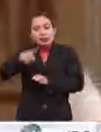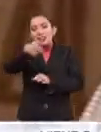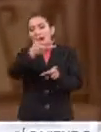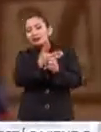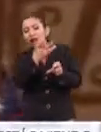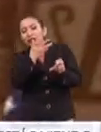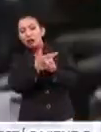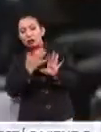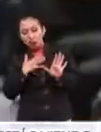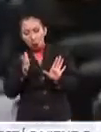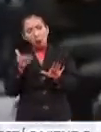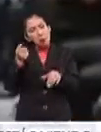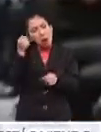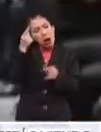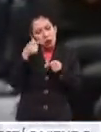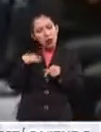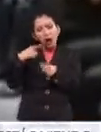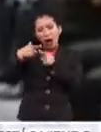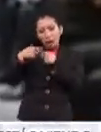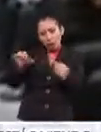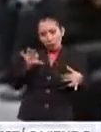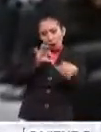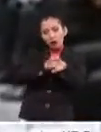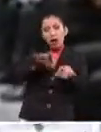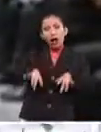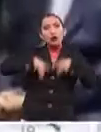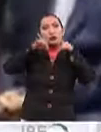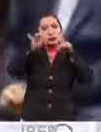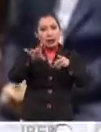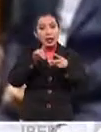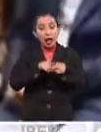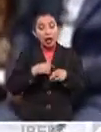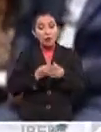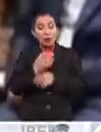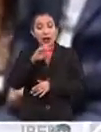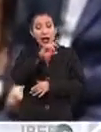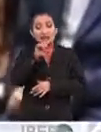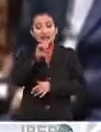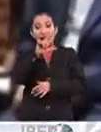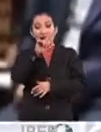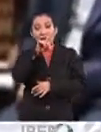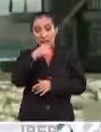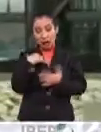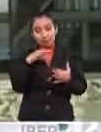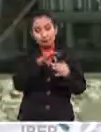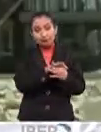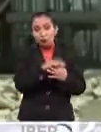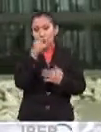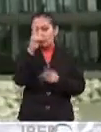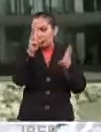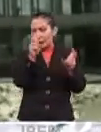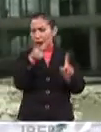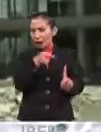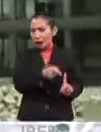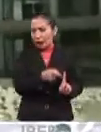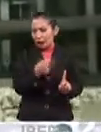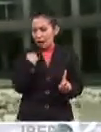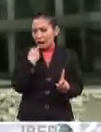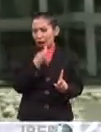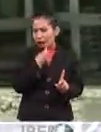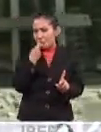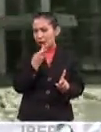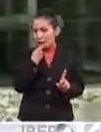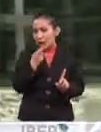Estados Unidos se alineó en gran medida Japón, Australia y Nueva Zelanda. Uno de los temas principales aquí que se